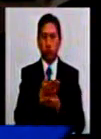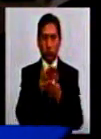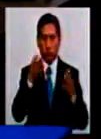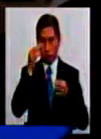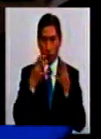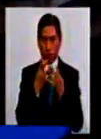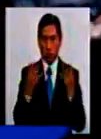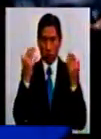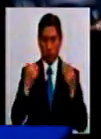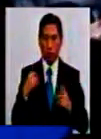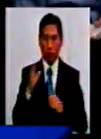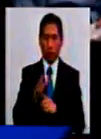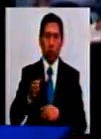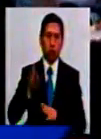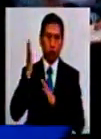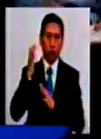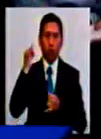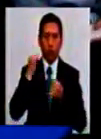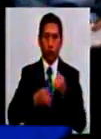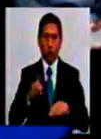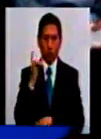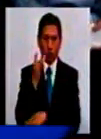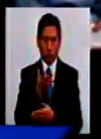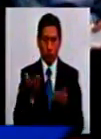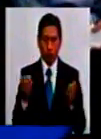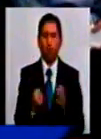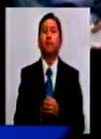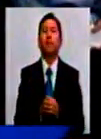ahora voy a presentar los alegatos finales de Bolivia.